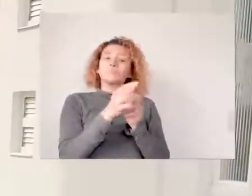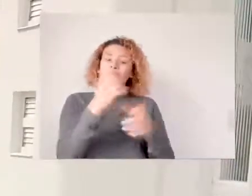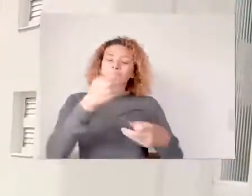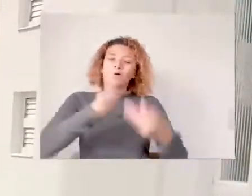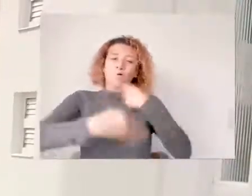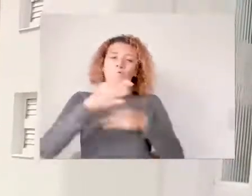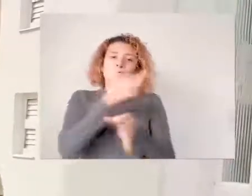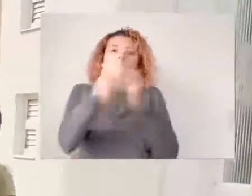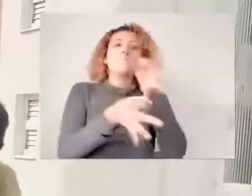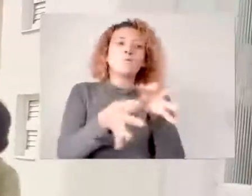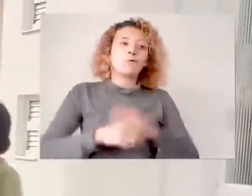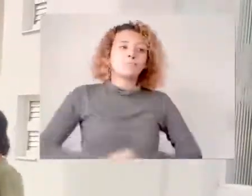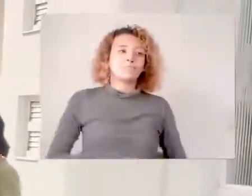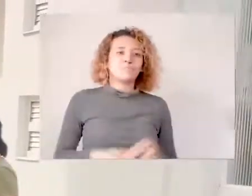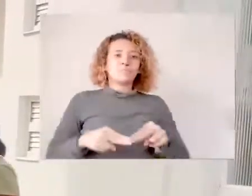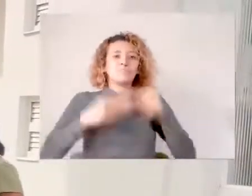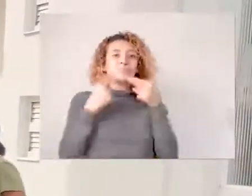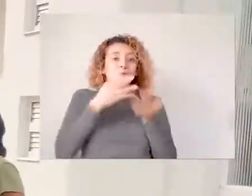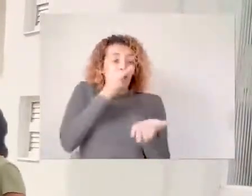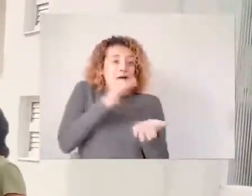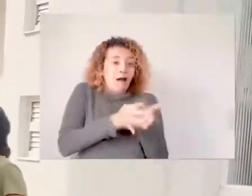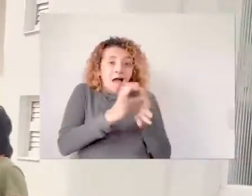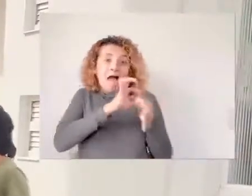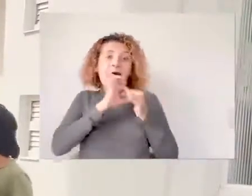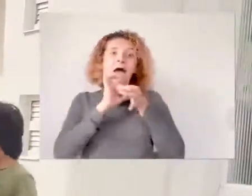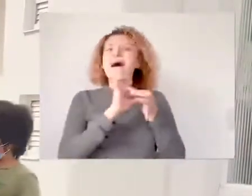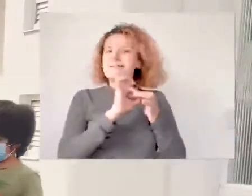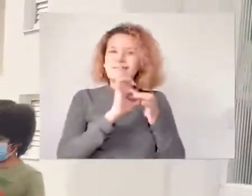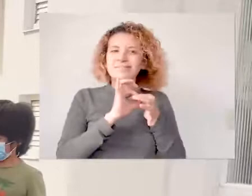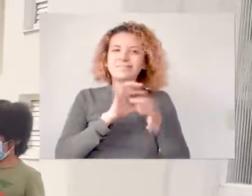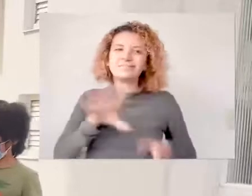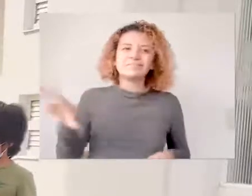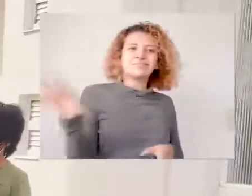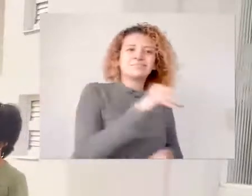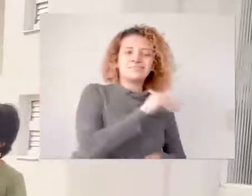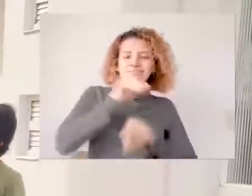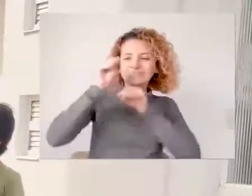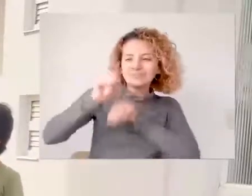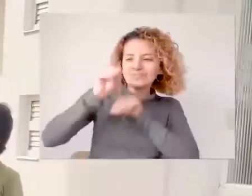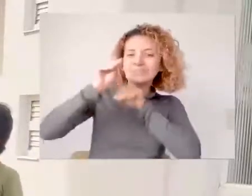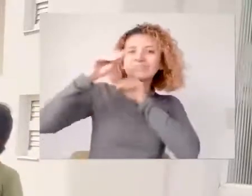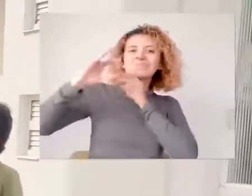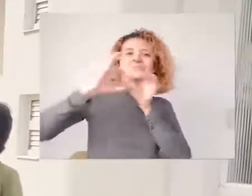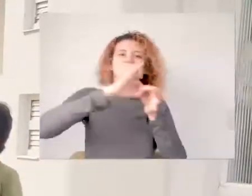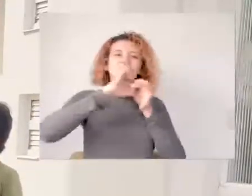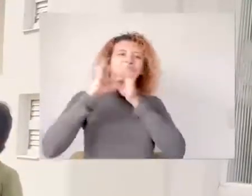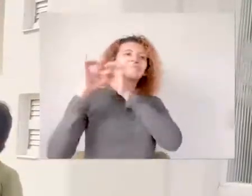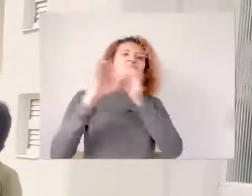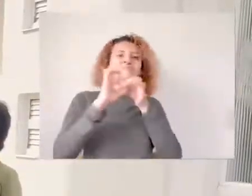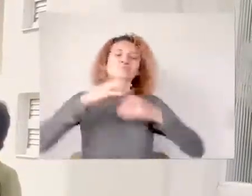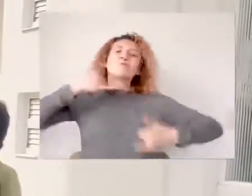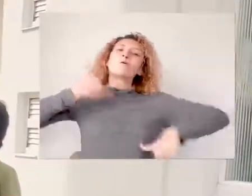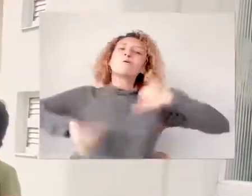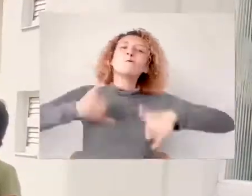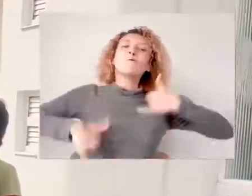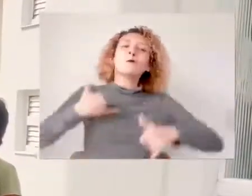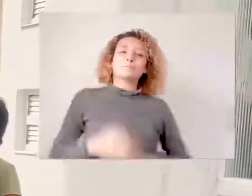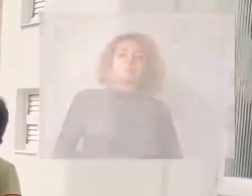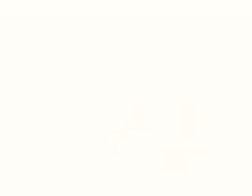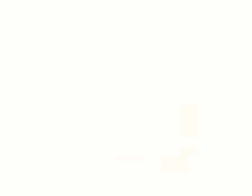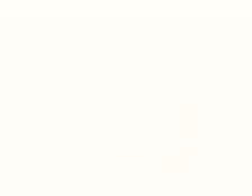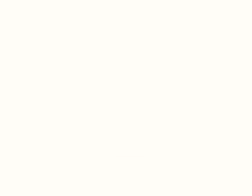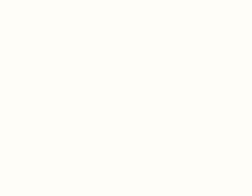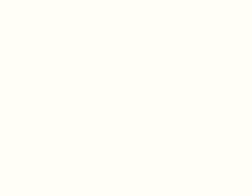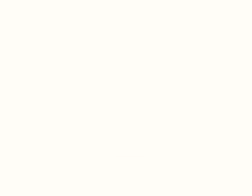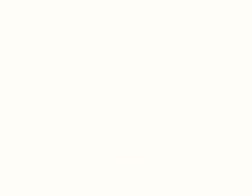garantizando que no nos expongamos y que protejamos nuestra salud. Tunja, la capital que nos une, se une a la crianza amorosa más